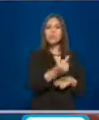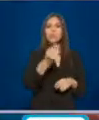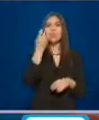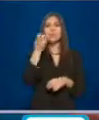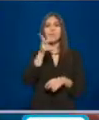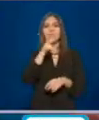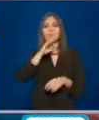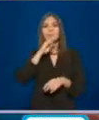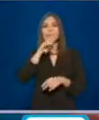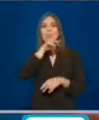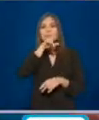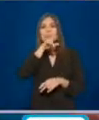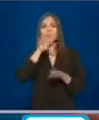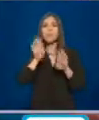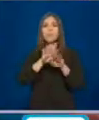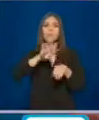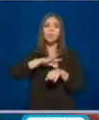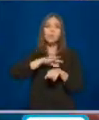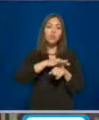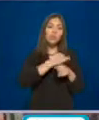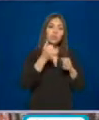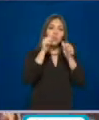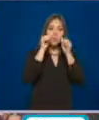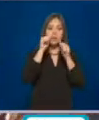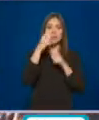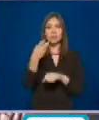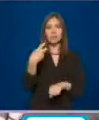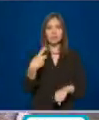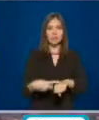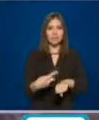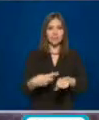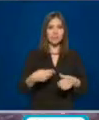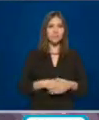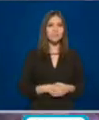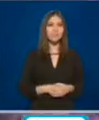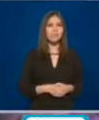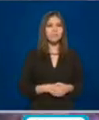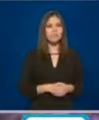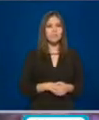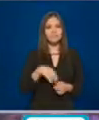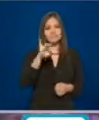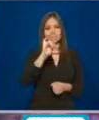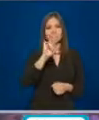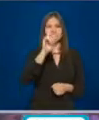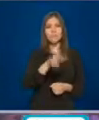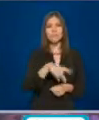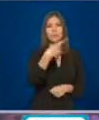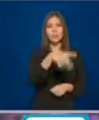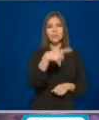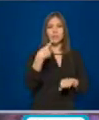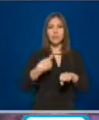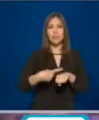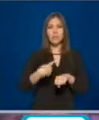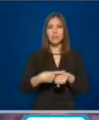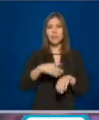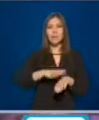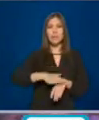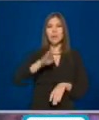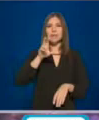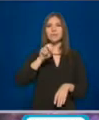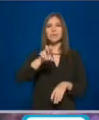esto correctamente. Cuéntenos de qué se trata. Sí, es una enfermedad que es de predominio, como bien dices, en verano y